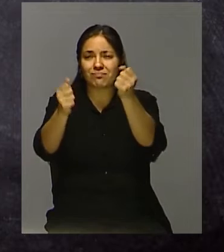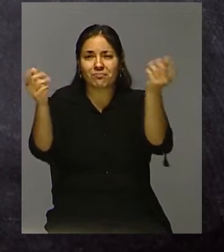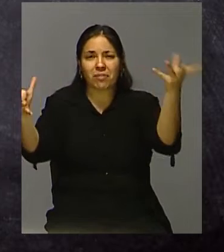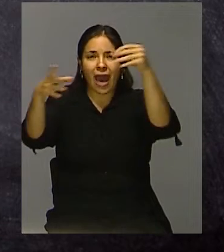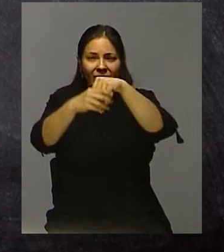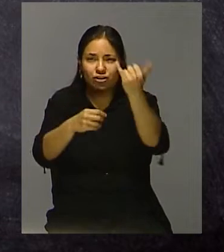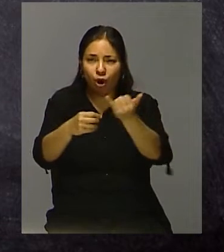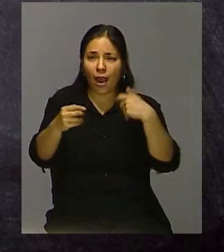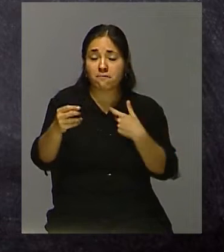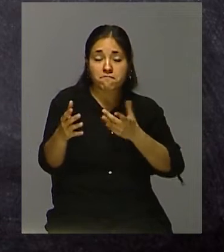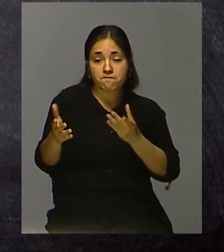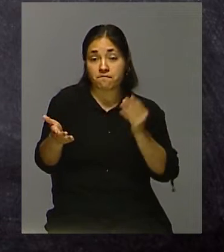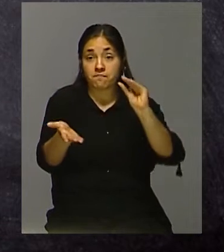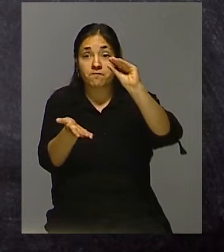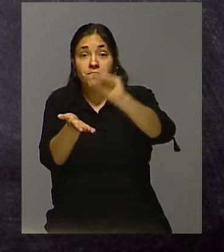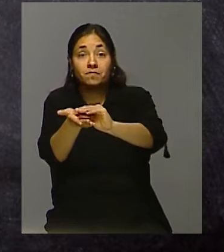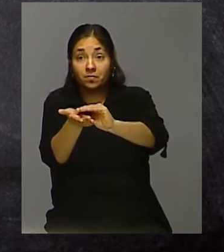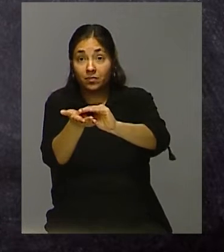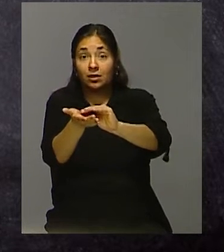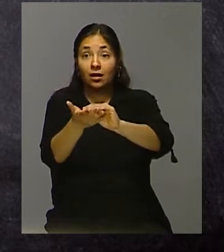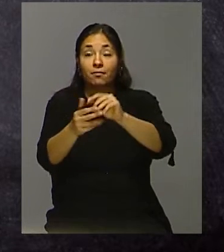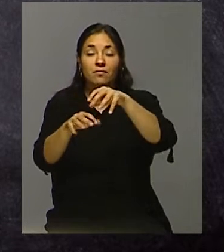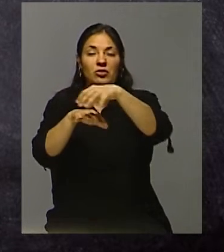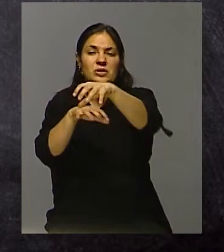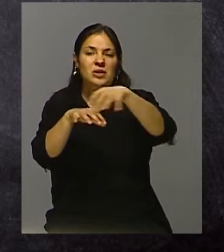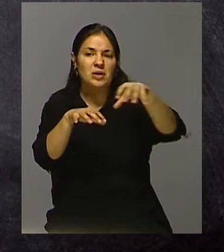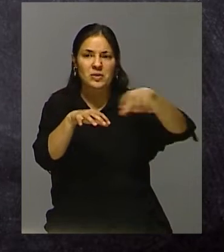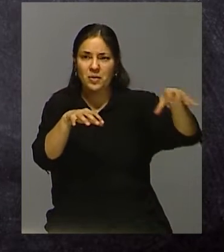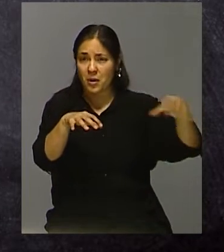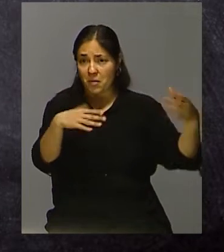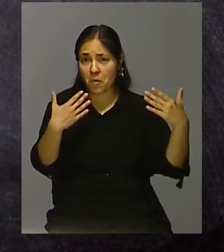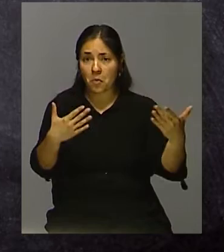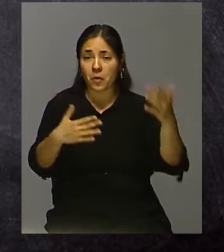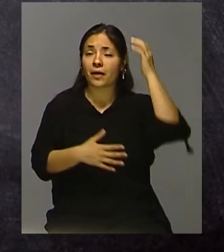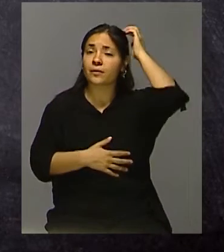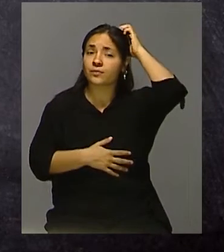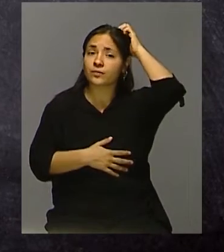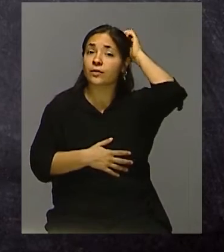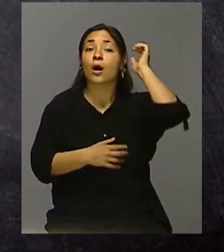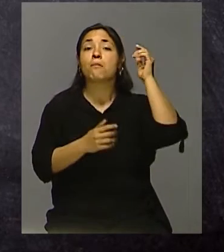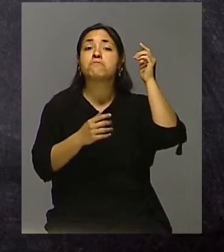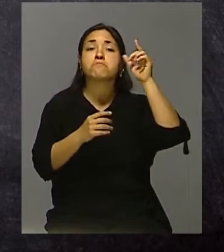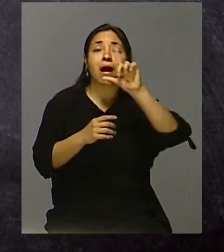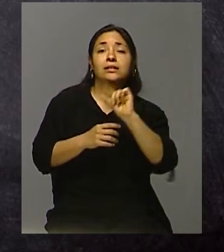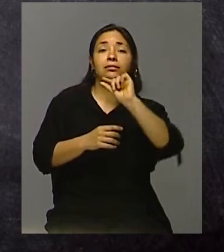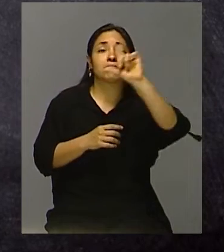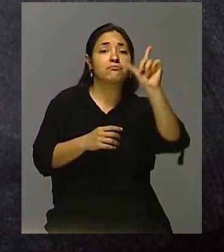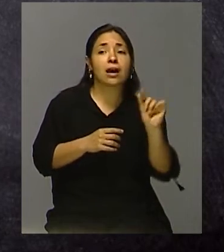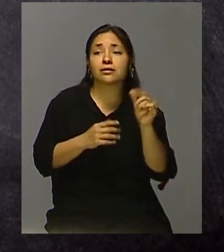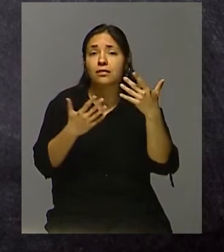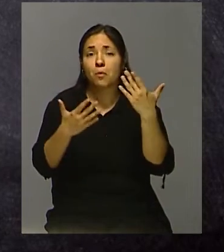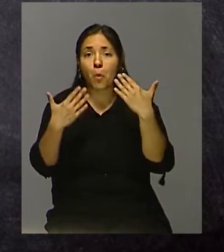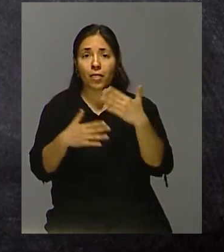a una amplia gama de sectores, incluso puede diversificarse en muchos países, y ese modelo